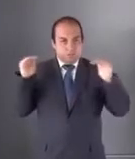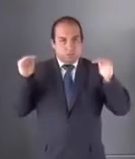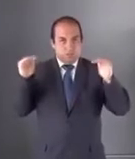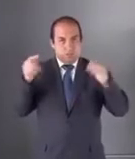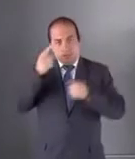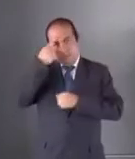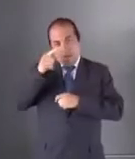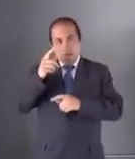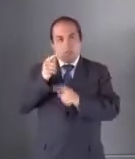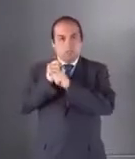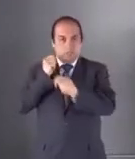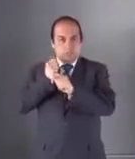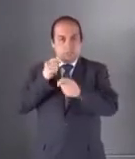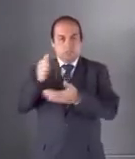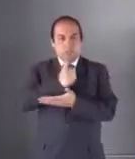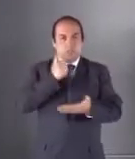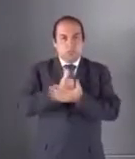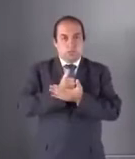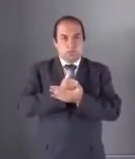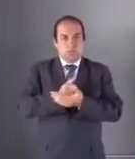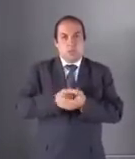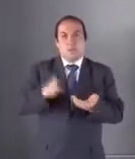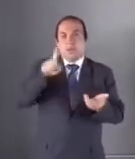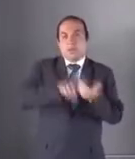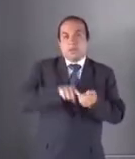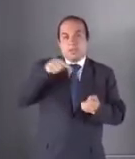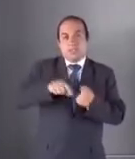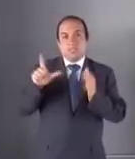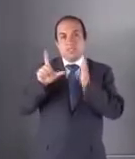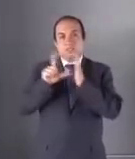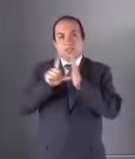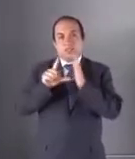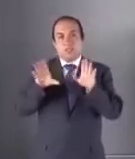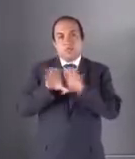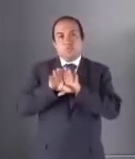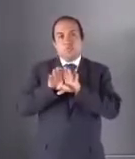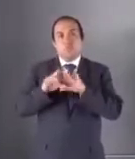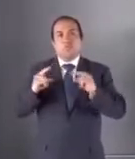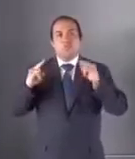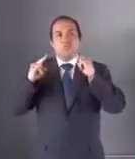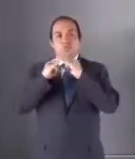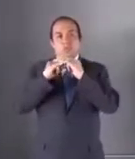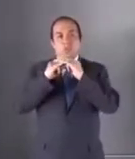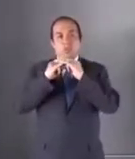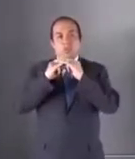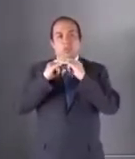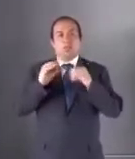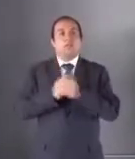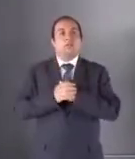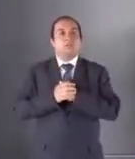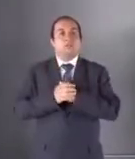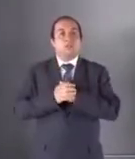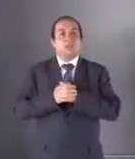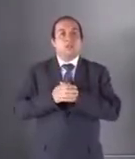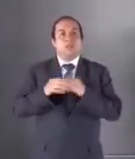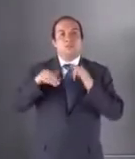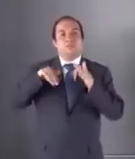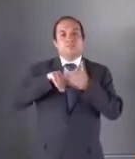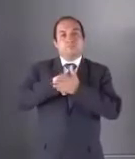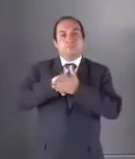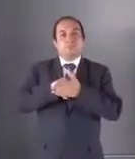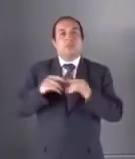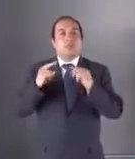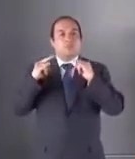En particular, esta estación es una antena, es el tramo final, la estación final de una antena, porque el recorrido